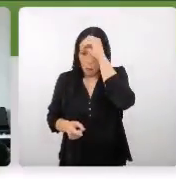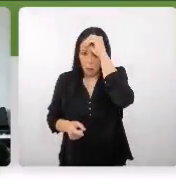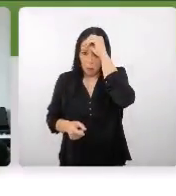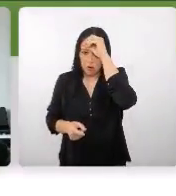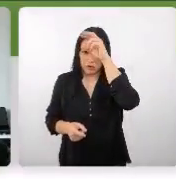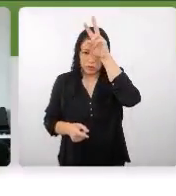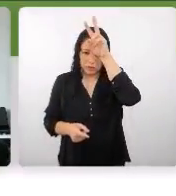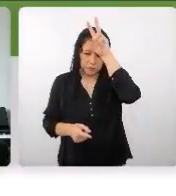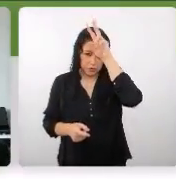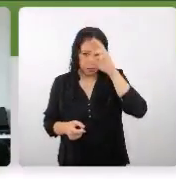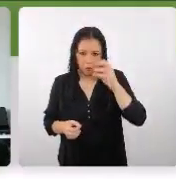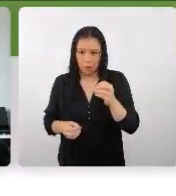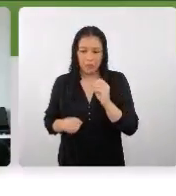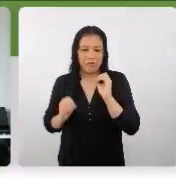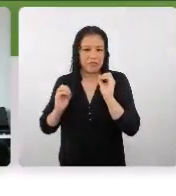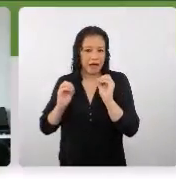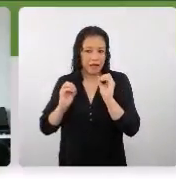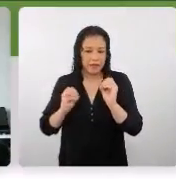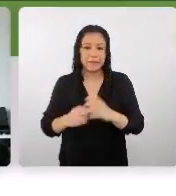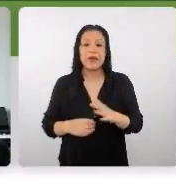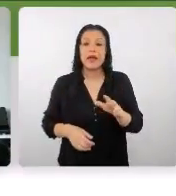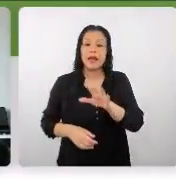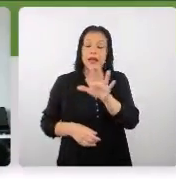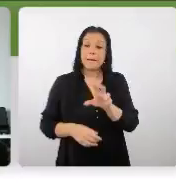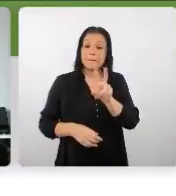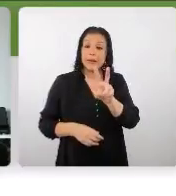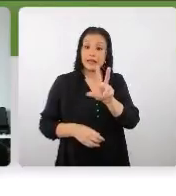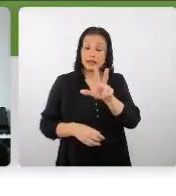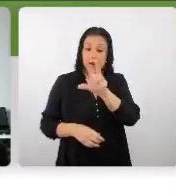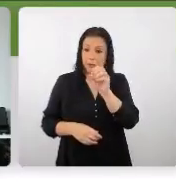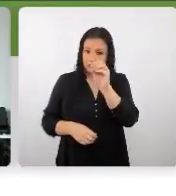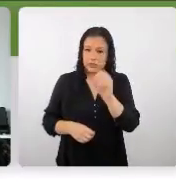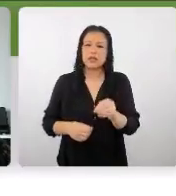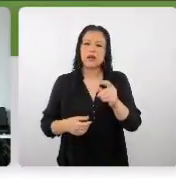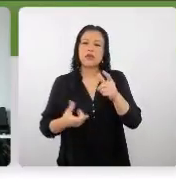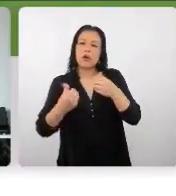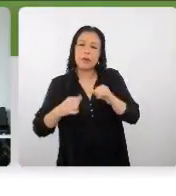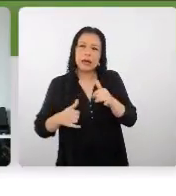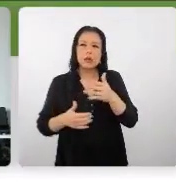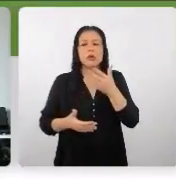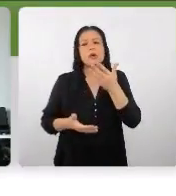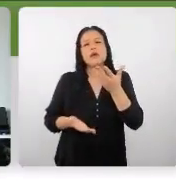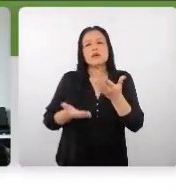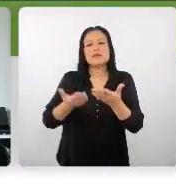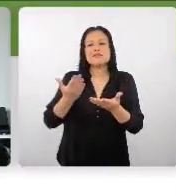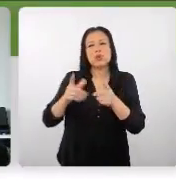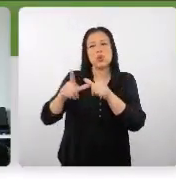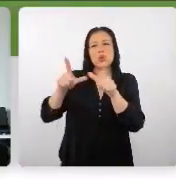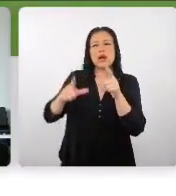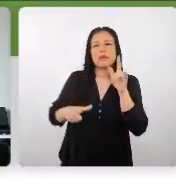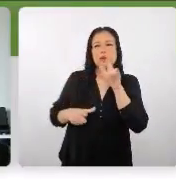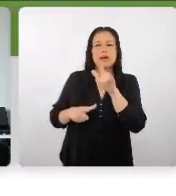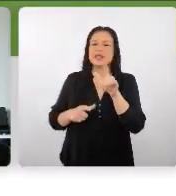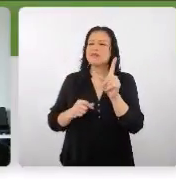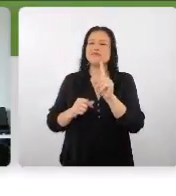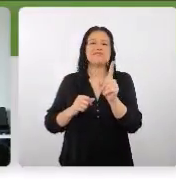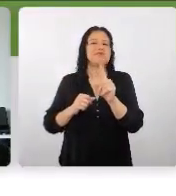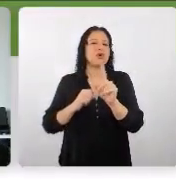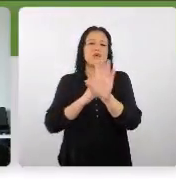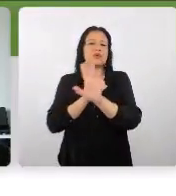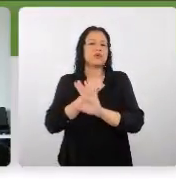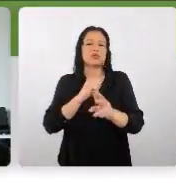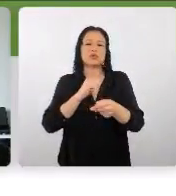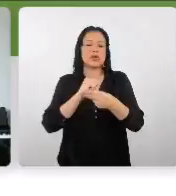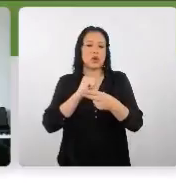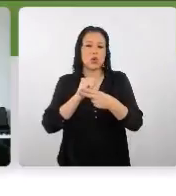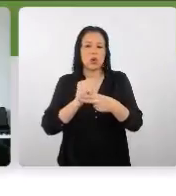estamos. Y 23% todavía lo considera como un destino inseguro. Cuando se